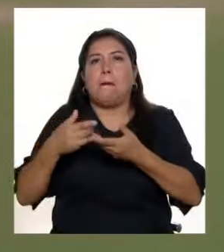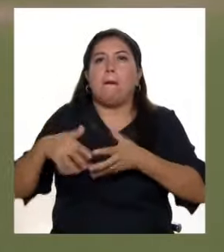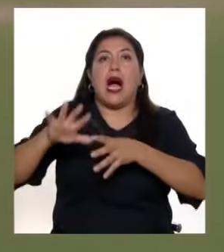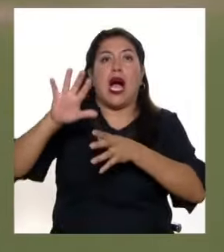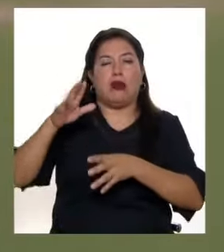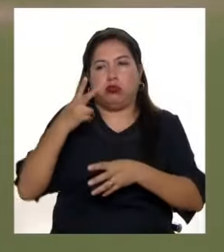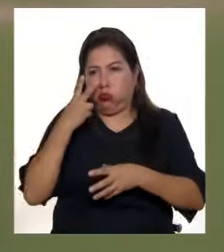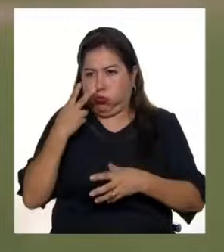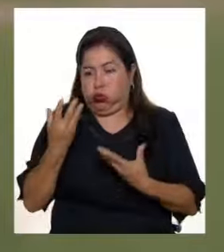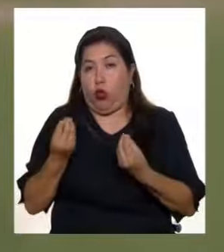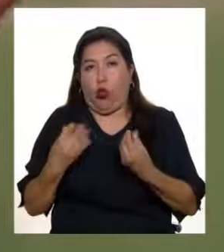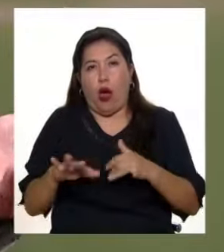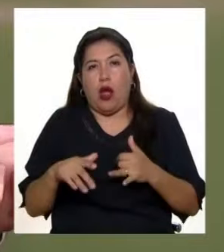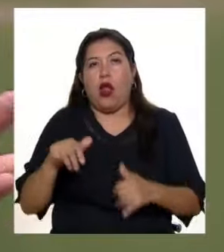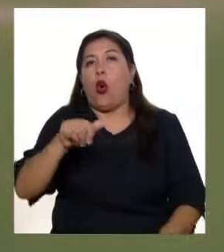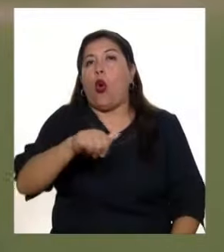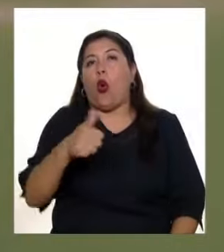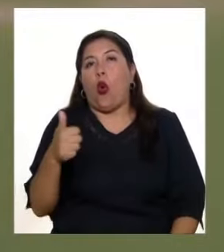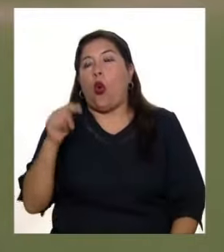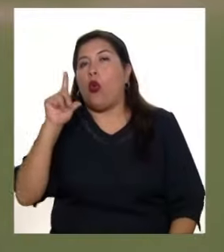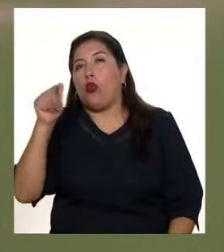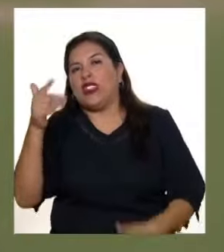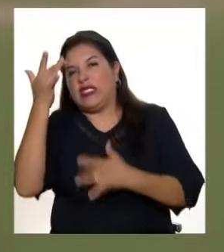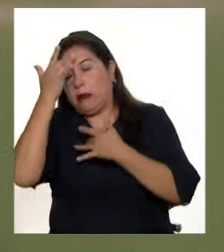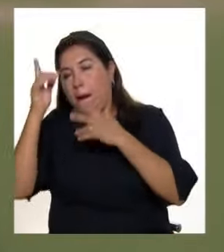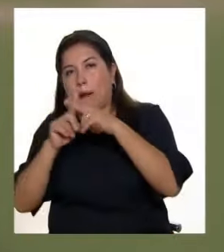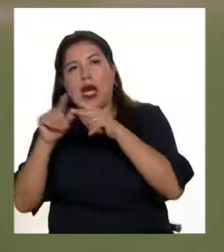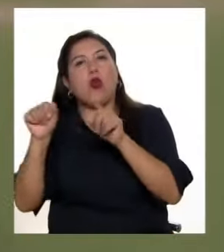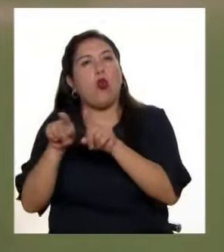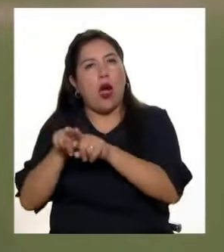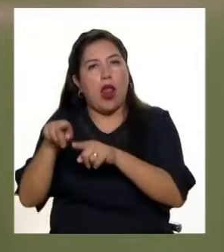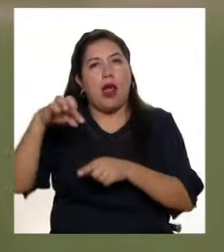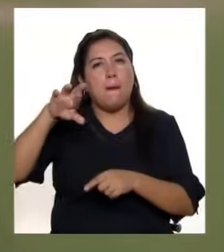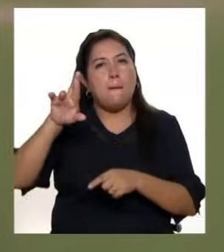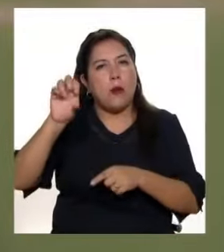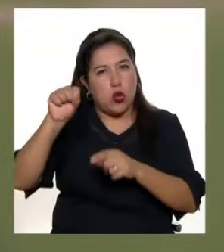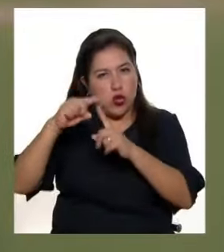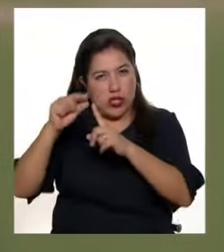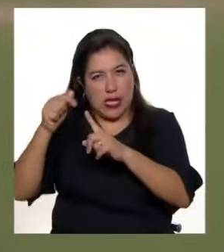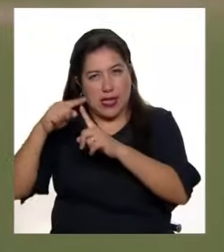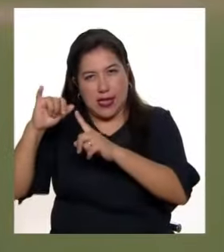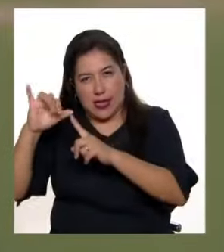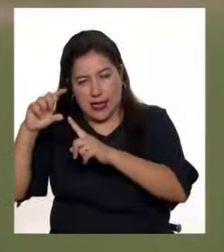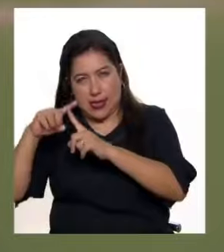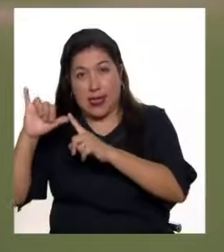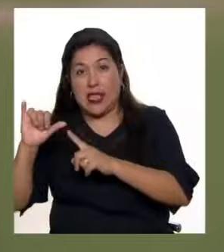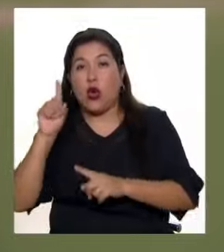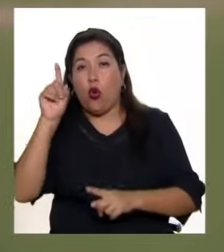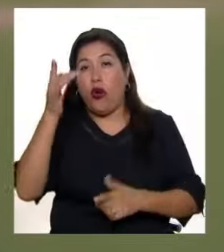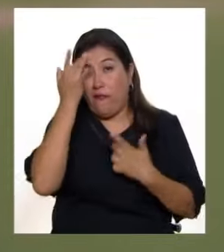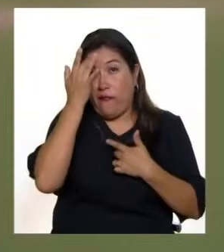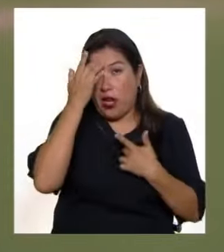incluso un factor también es la prostatitis. Por eso, cuando nosotros tenemos un paciente con una presunción o una elevación del